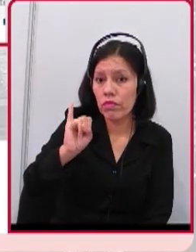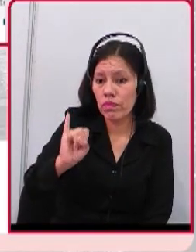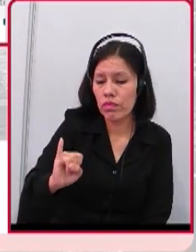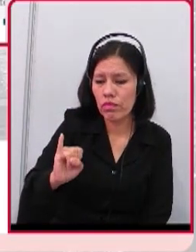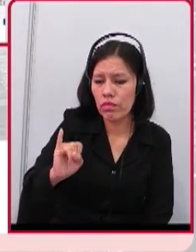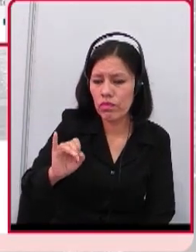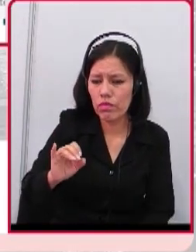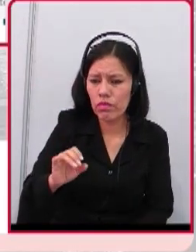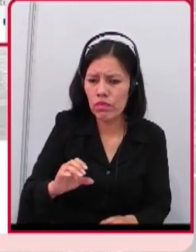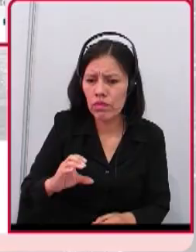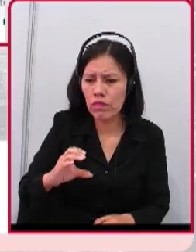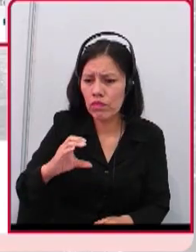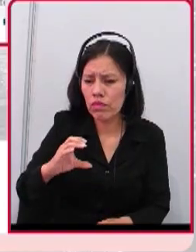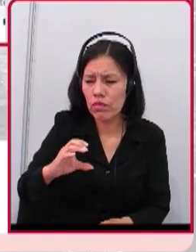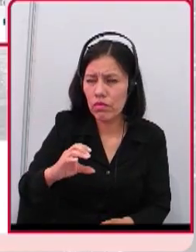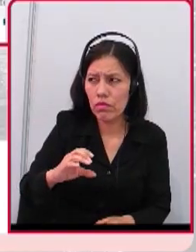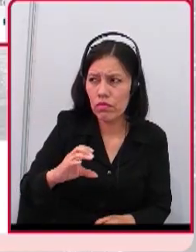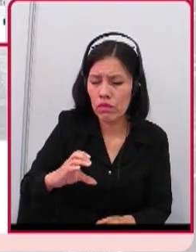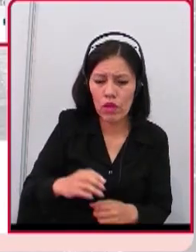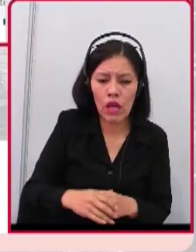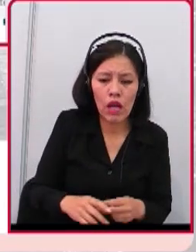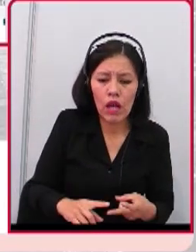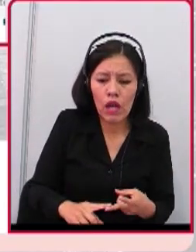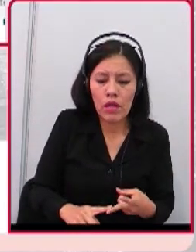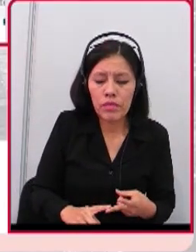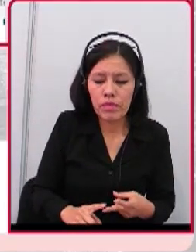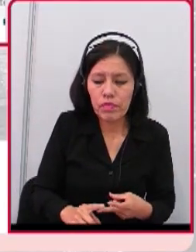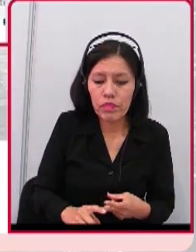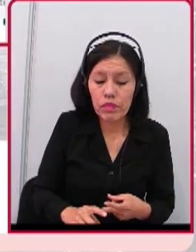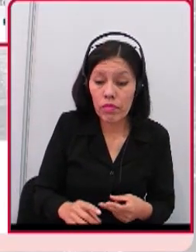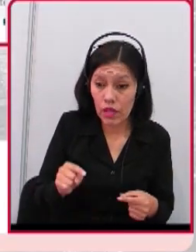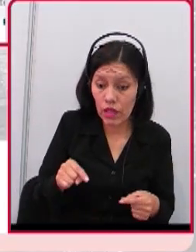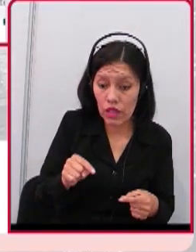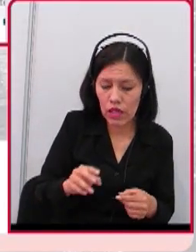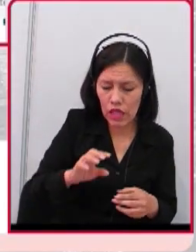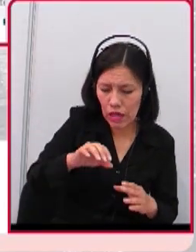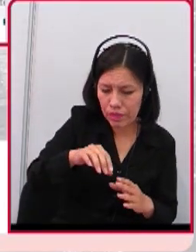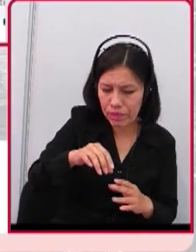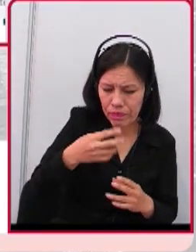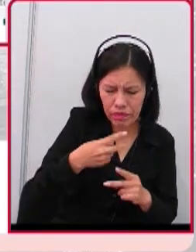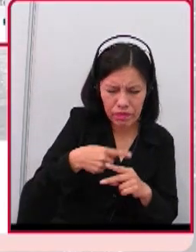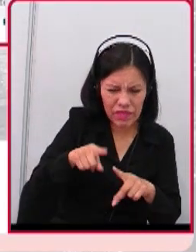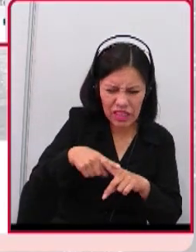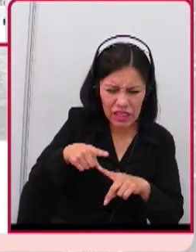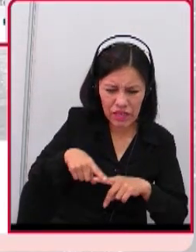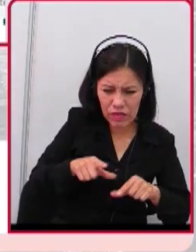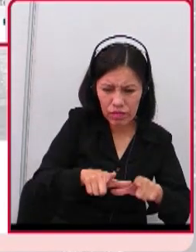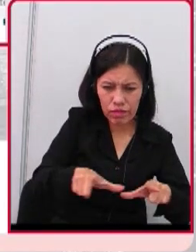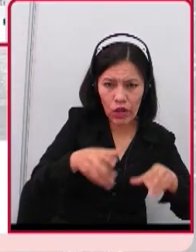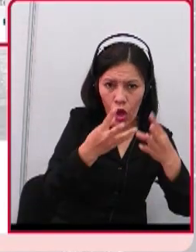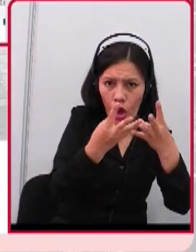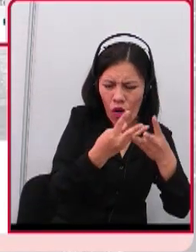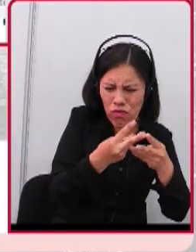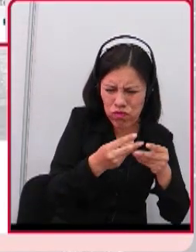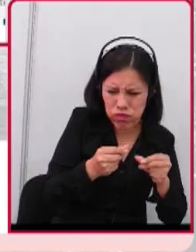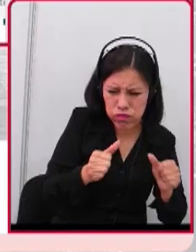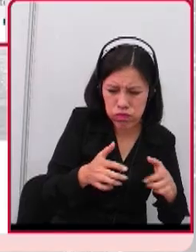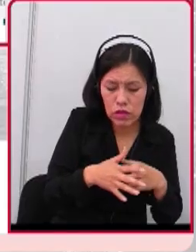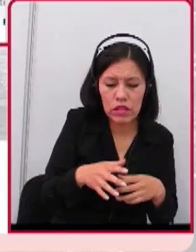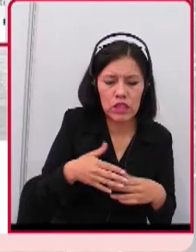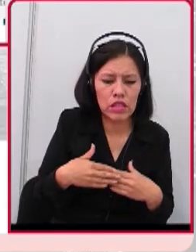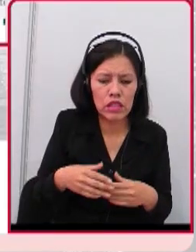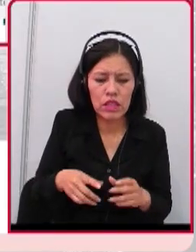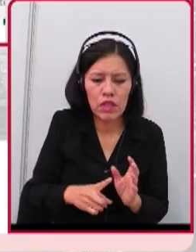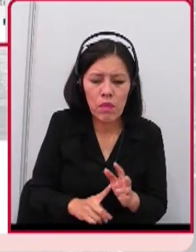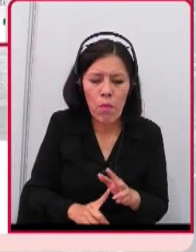alunita. Obviamente en la parte superficial se encuentran oxidados en este sector presentando principalmente goetita,